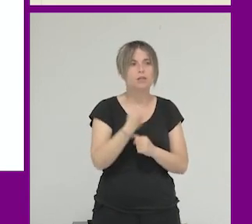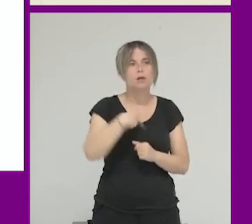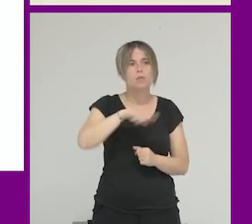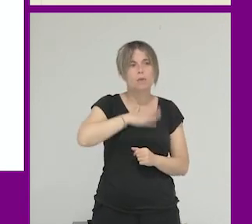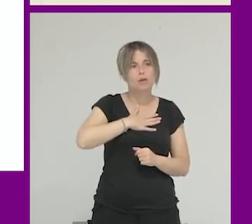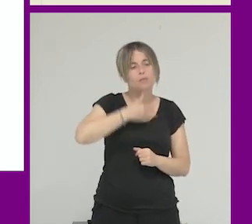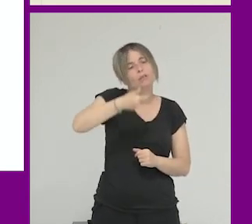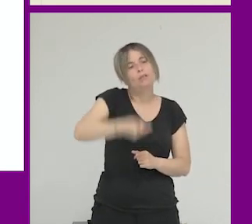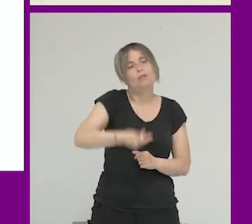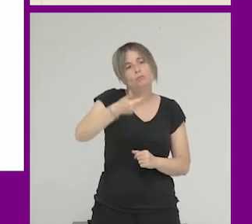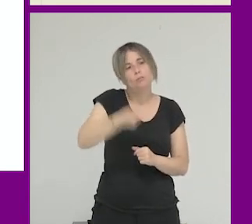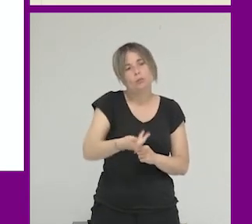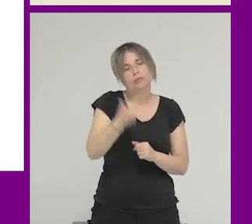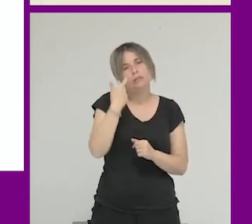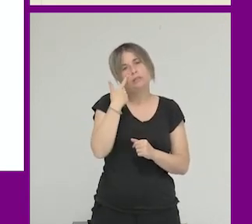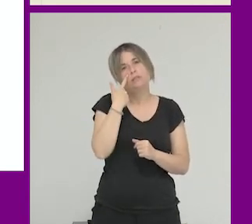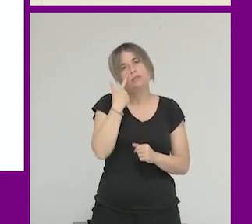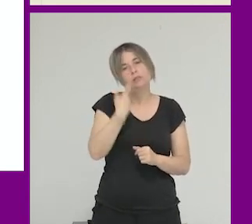da